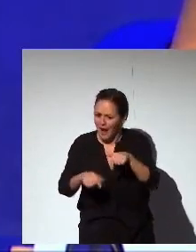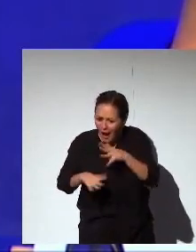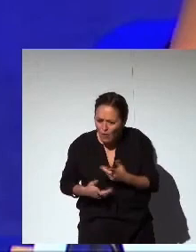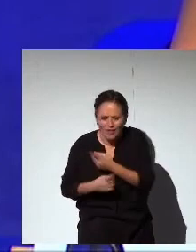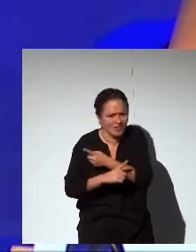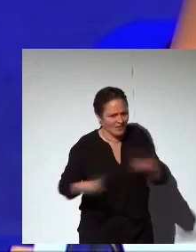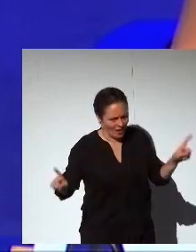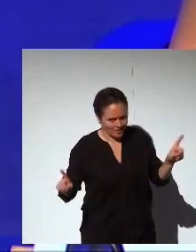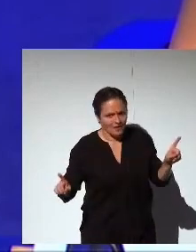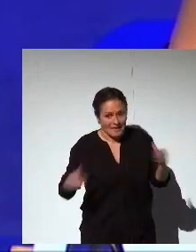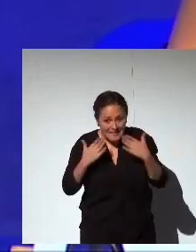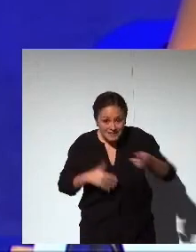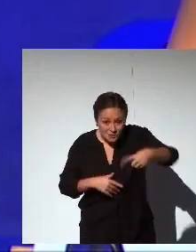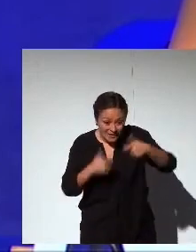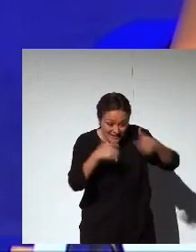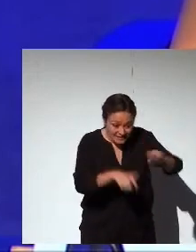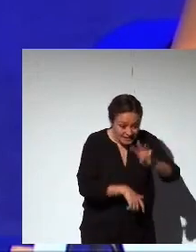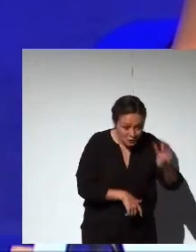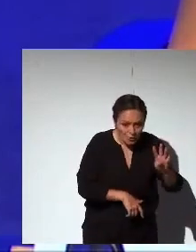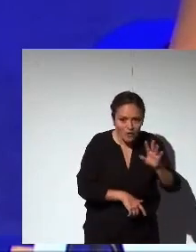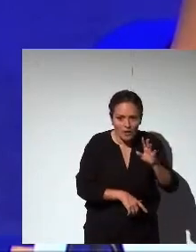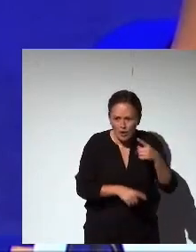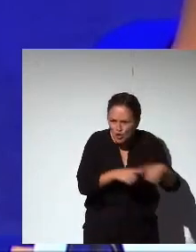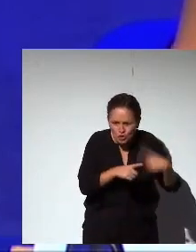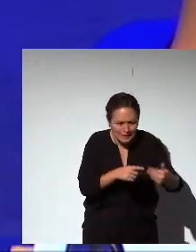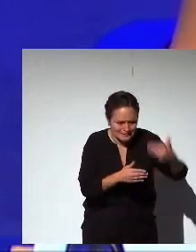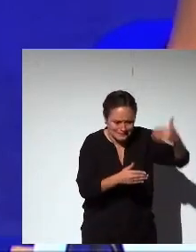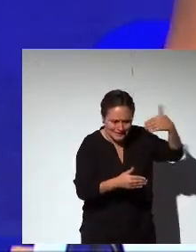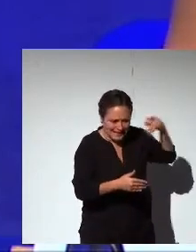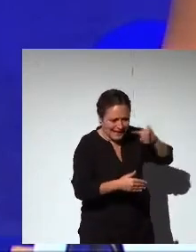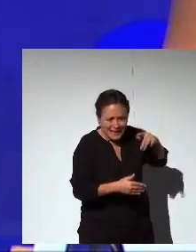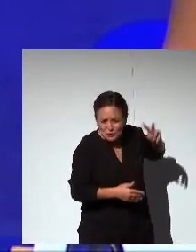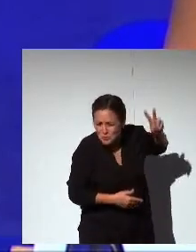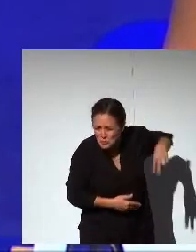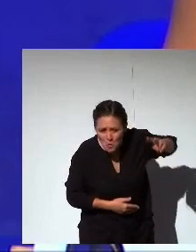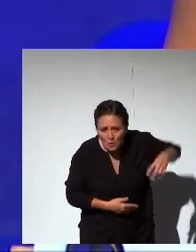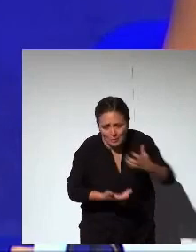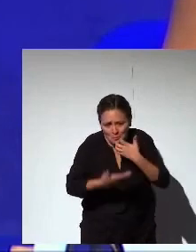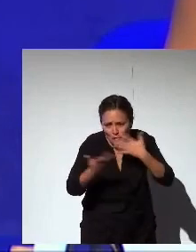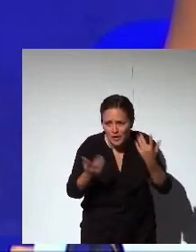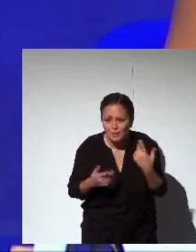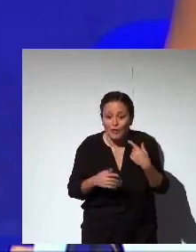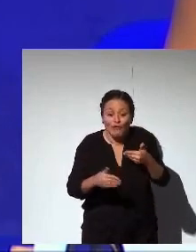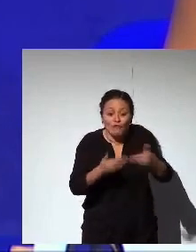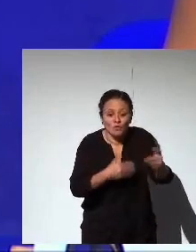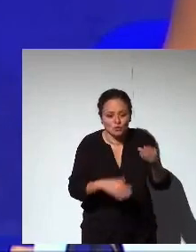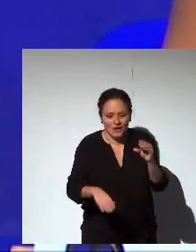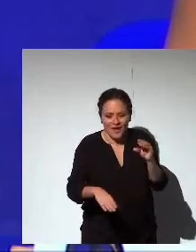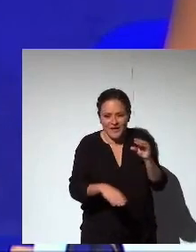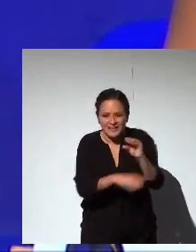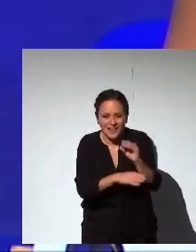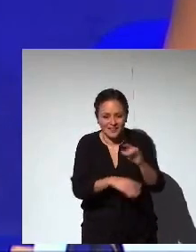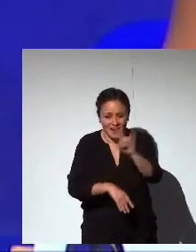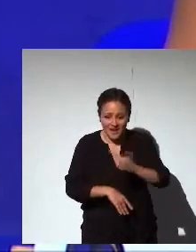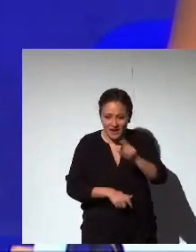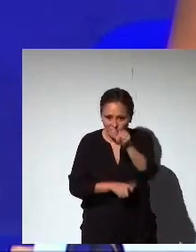sector, estamos llevando a cabo cosas tan importantes en Canarias y que jamás se había hecho, como la futura Renta Canaria de Ciudadanía, que vamos a aprobar el día